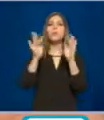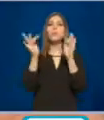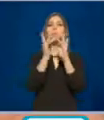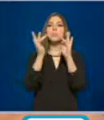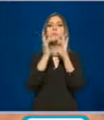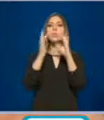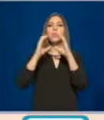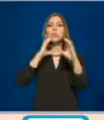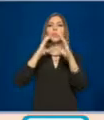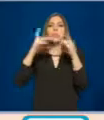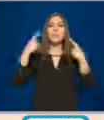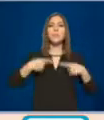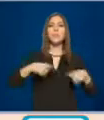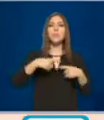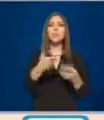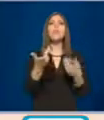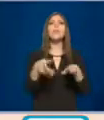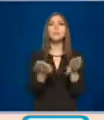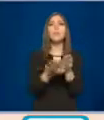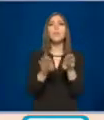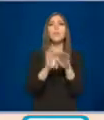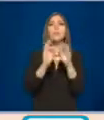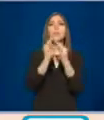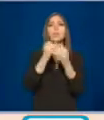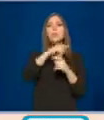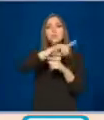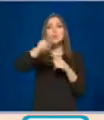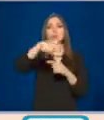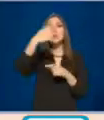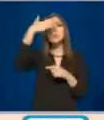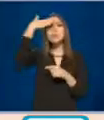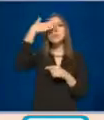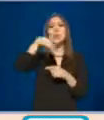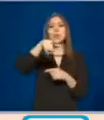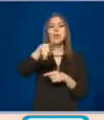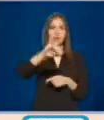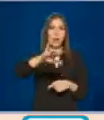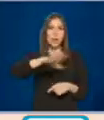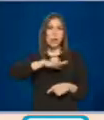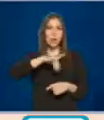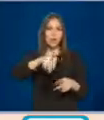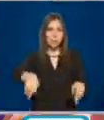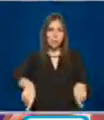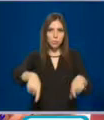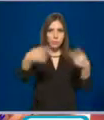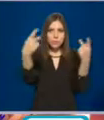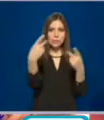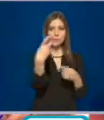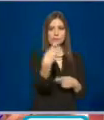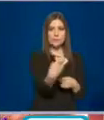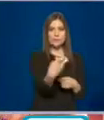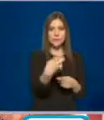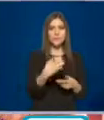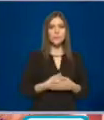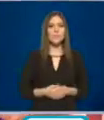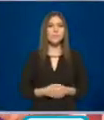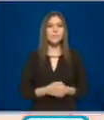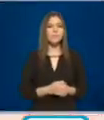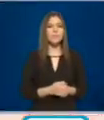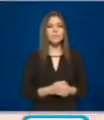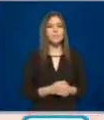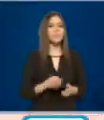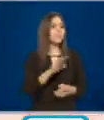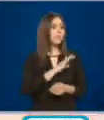¿Cómo producto. le vas a hacer para que ellos sepan que tú existes, que tienes ese producto?